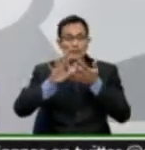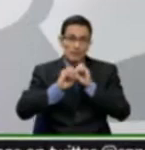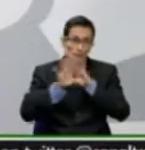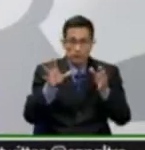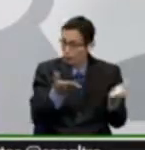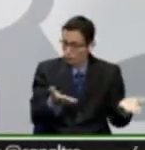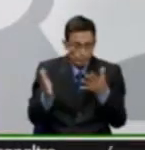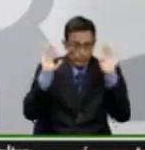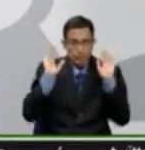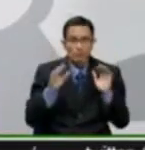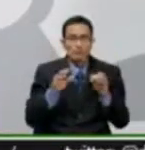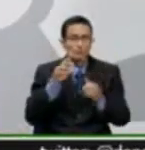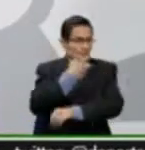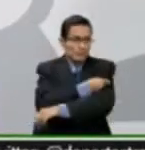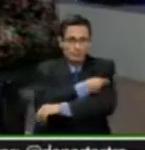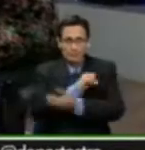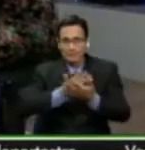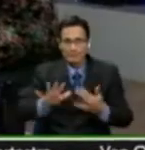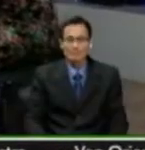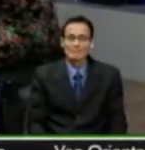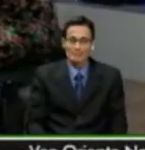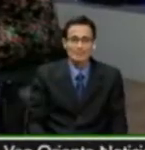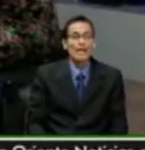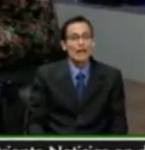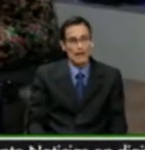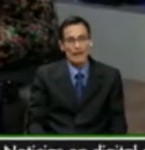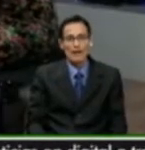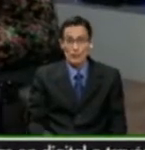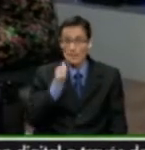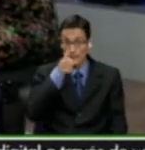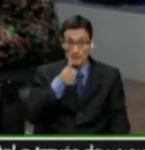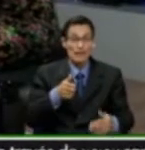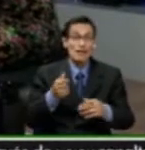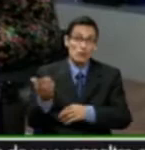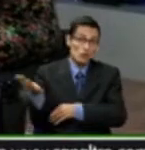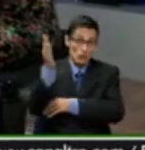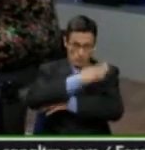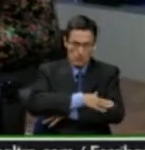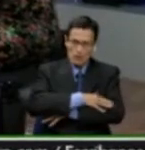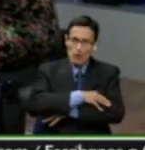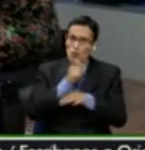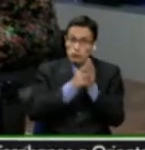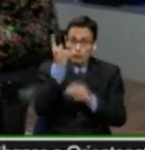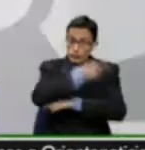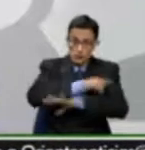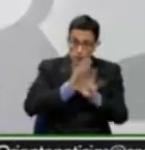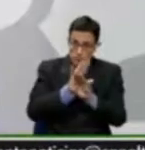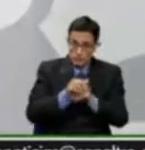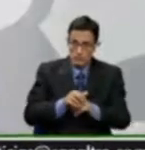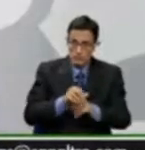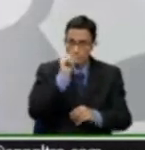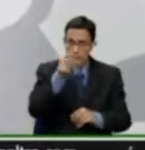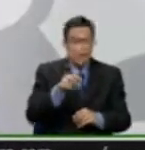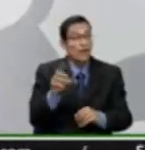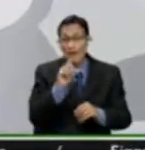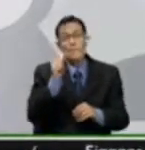pasar y vacunarse. Listo. Esa es una gran jornada que se va a realizar mañana, sin embargo, ¿se extiende durante varios días? Ah, sí, claro.